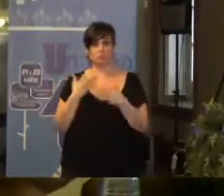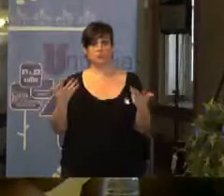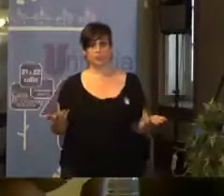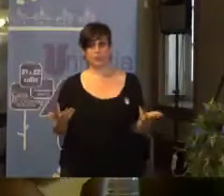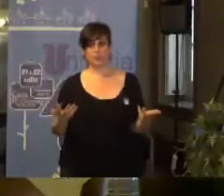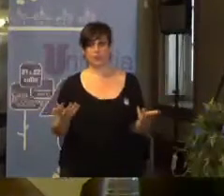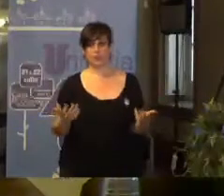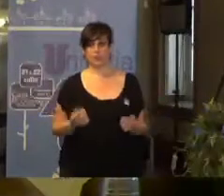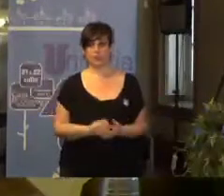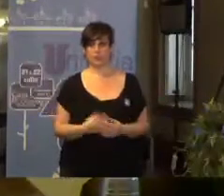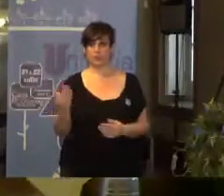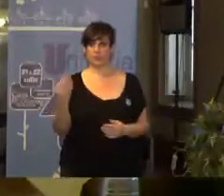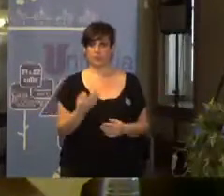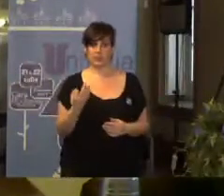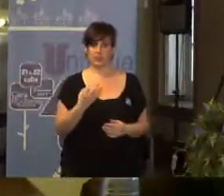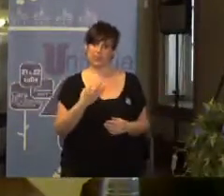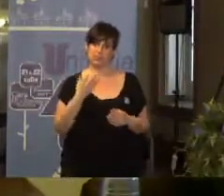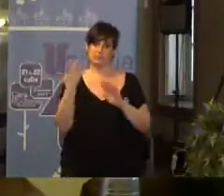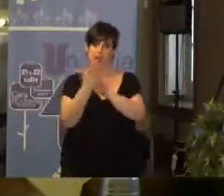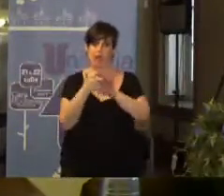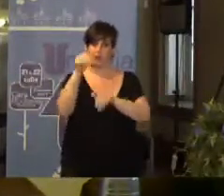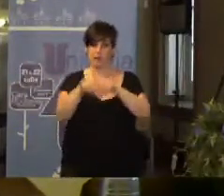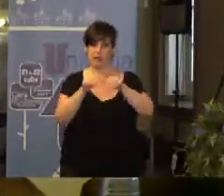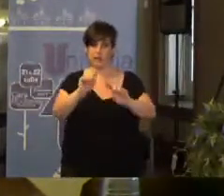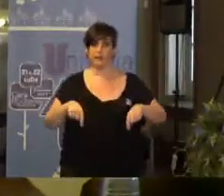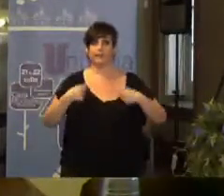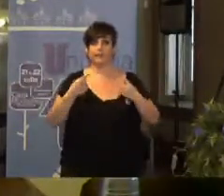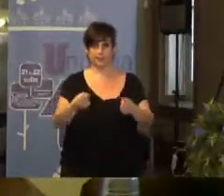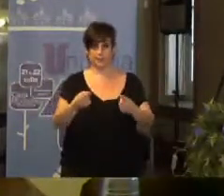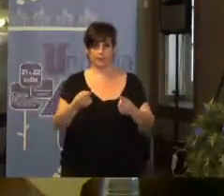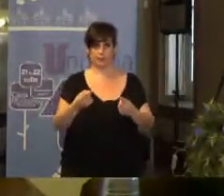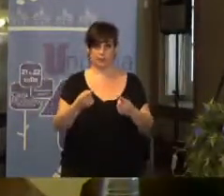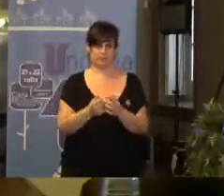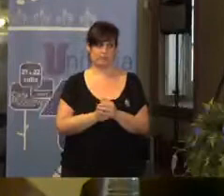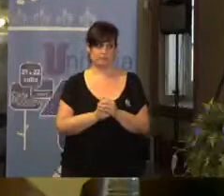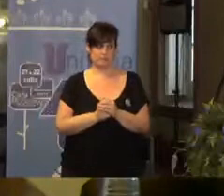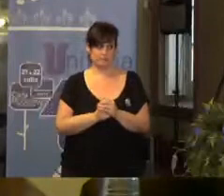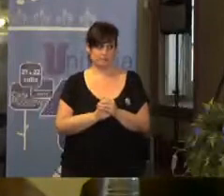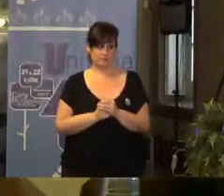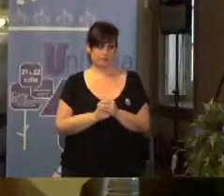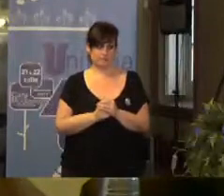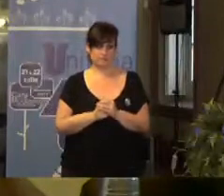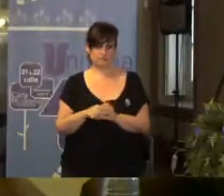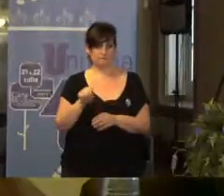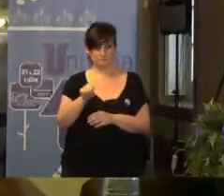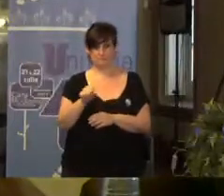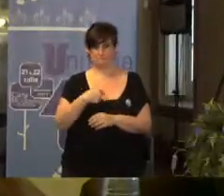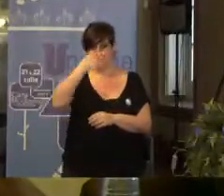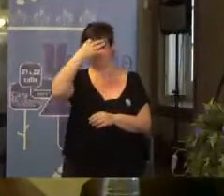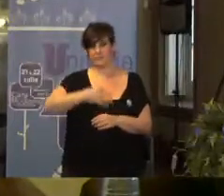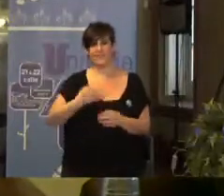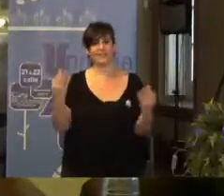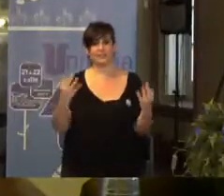falar das poseleccións, inda que despois volverei ao antes das eleccións. E aí eu creo